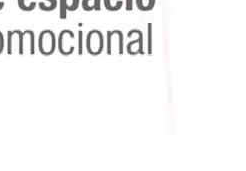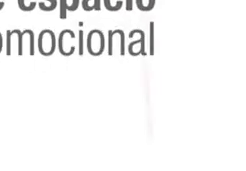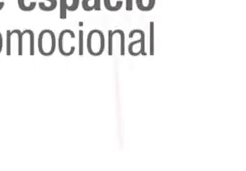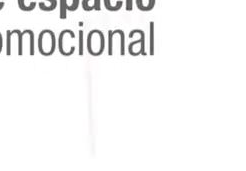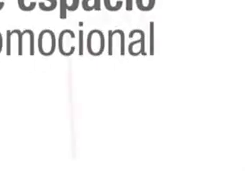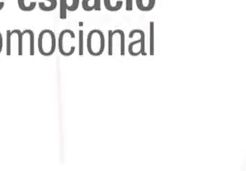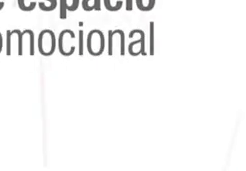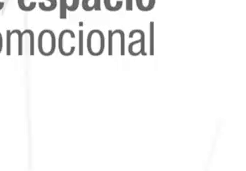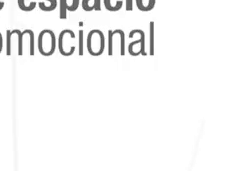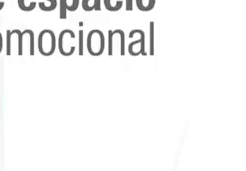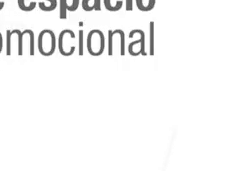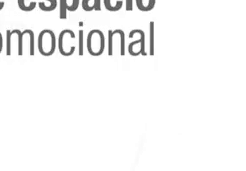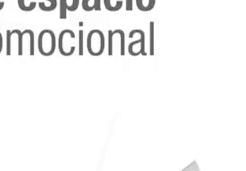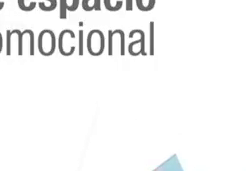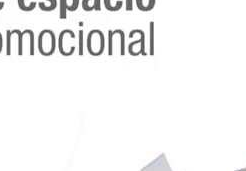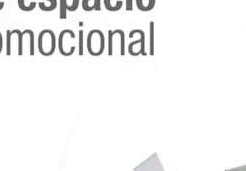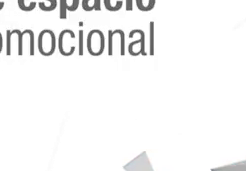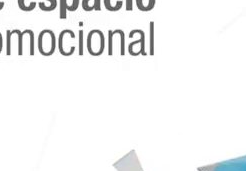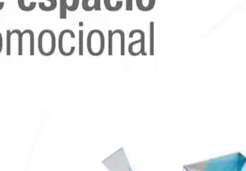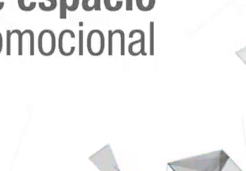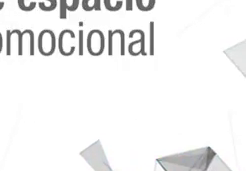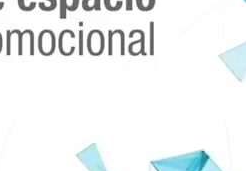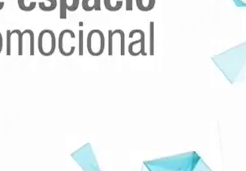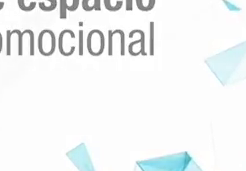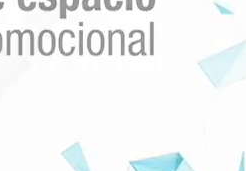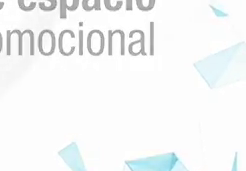fin de espacio promocional